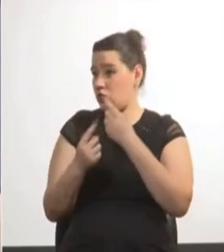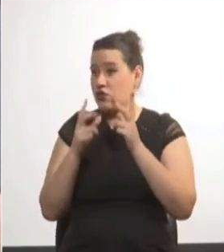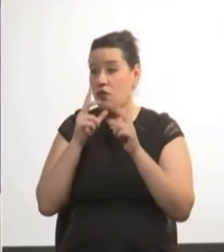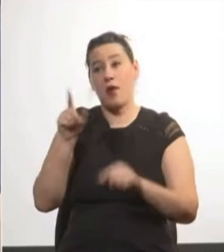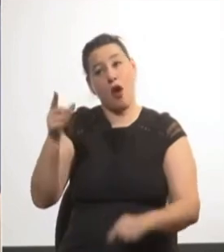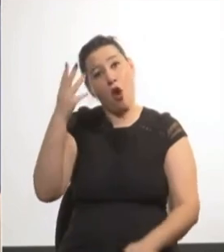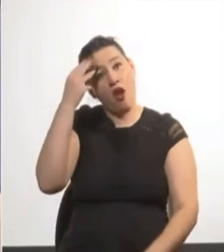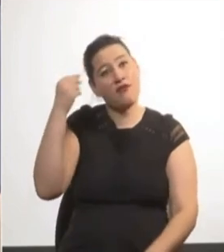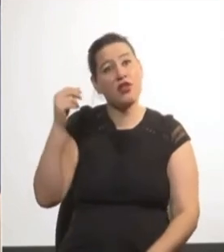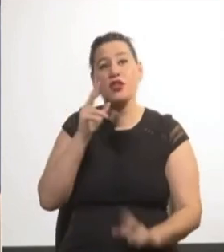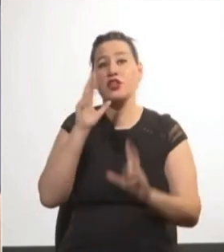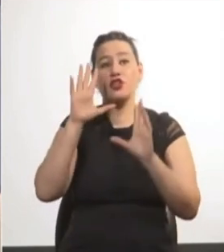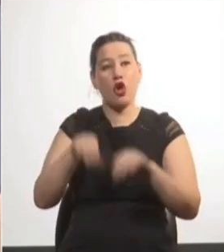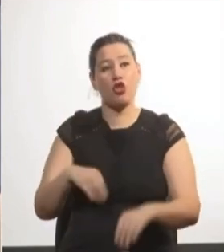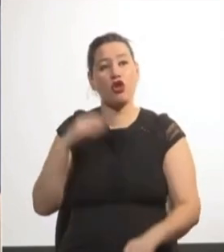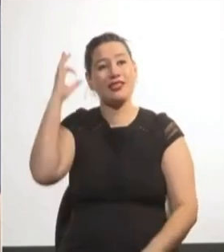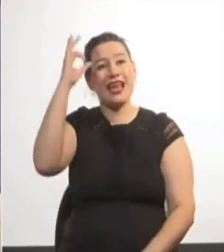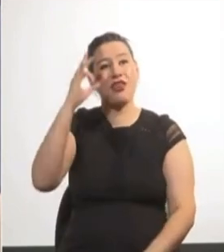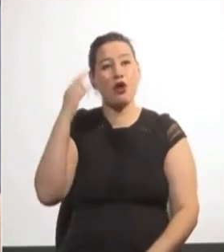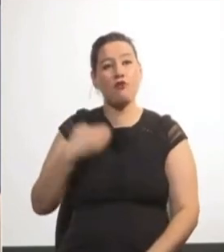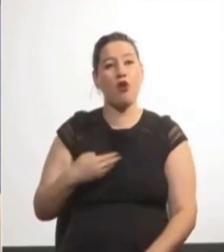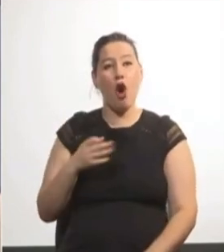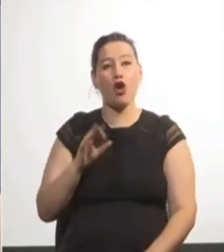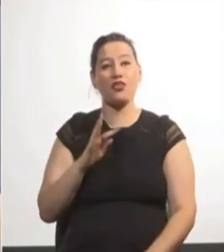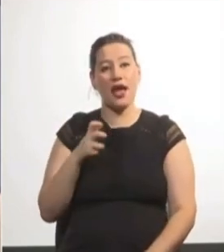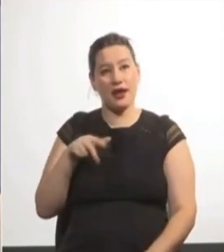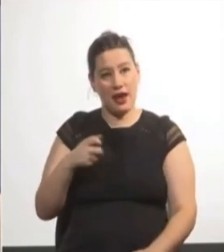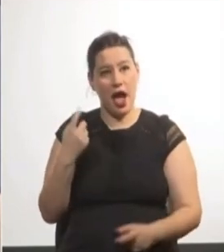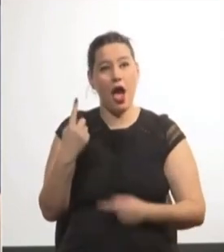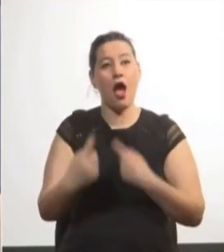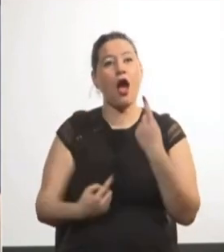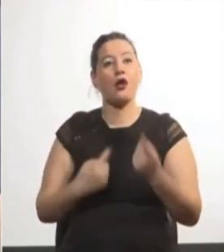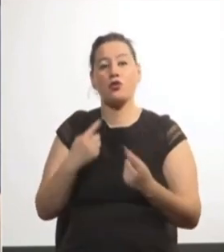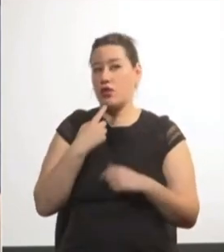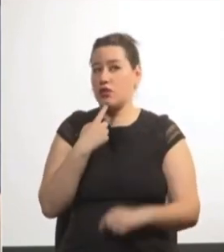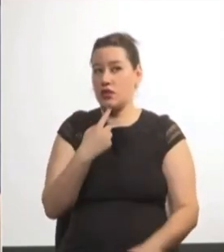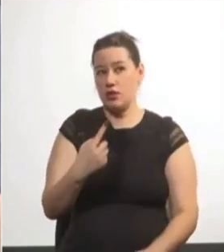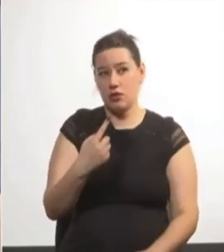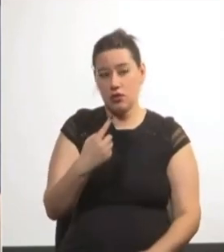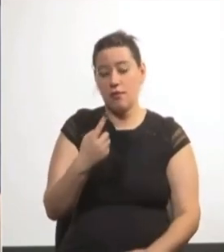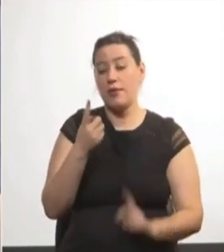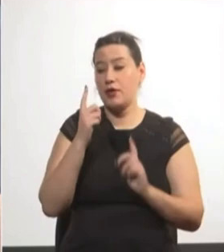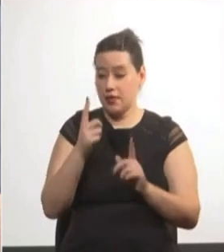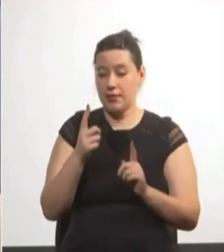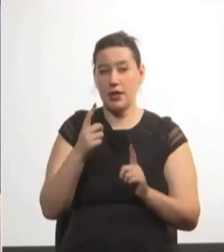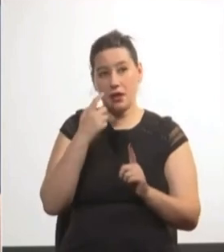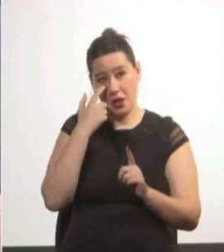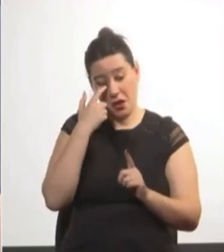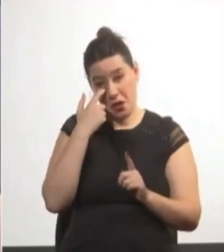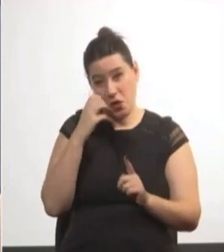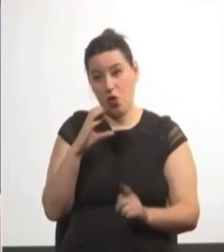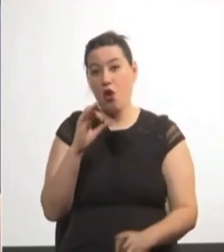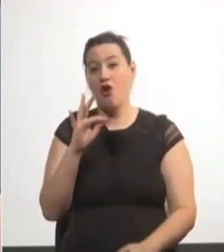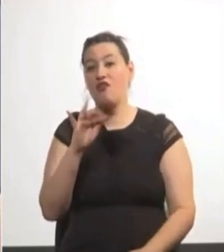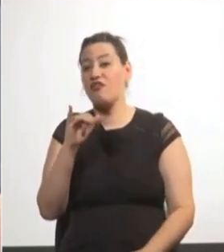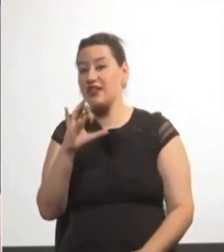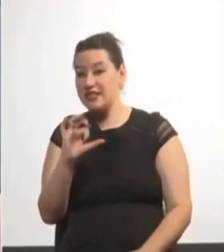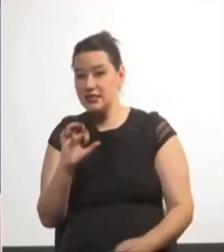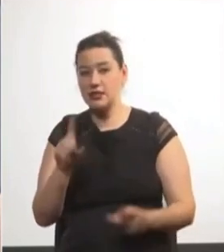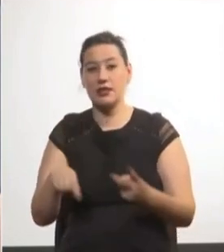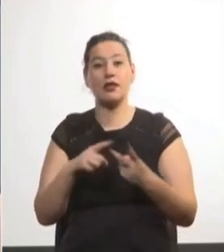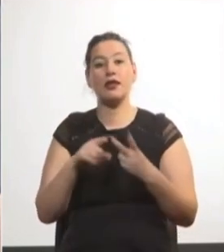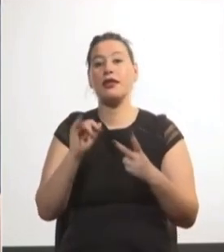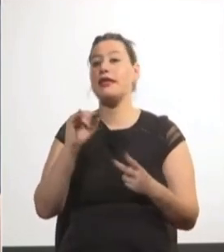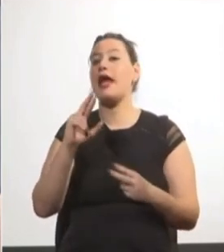de mencionar todos el senador Botana, algunos de los que mencionó el senador Botana, pero también el COFIS y también el